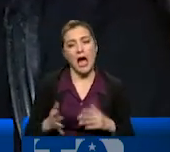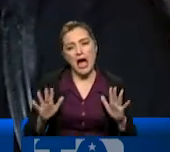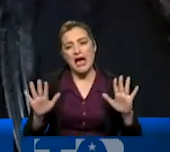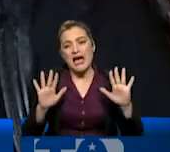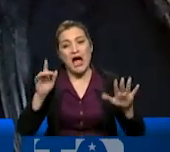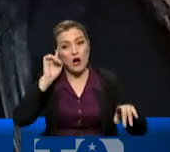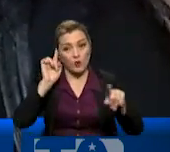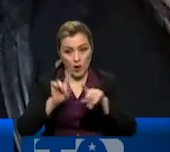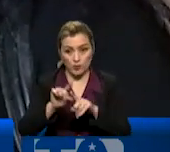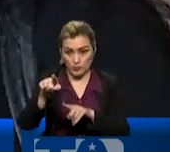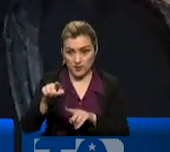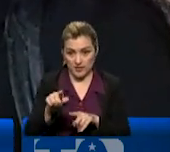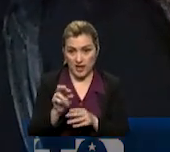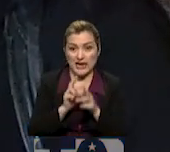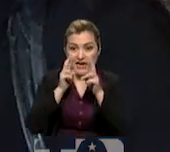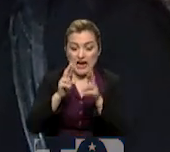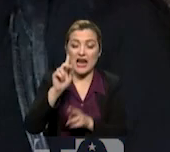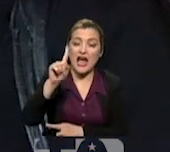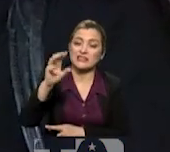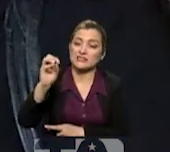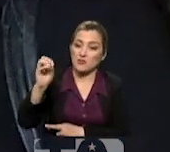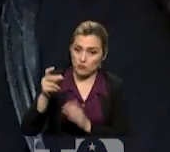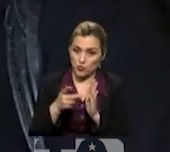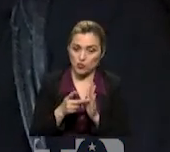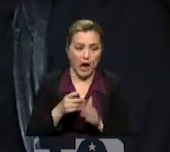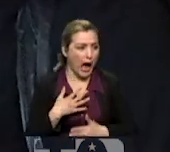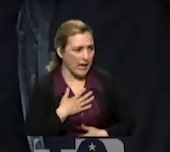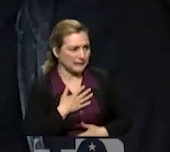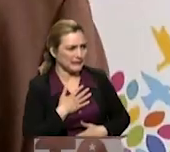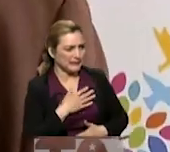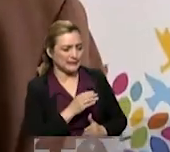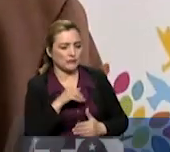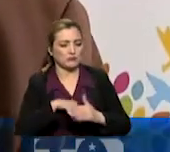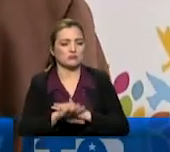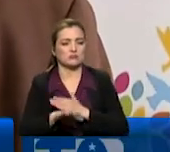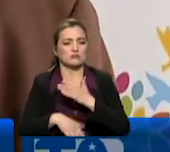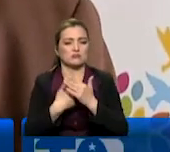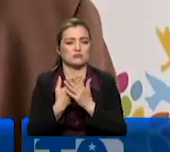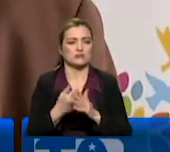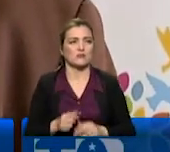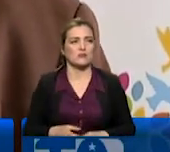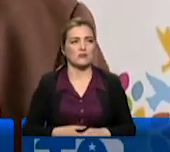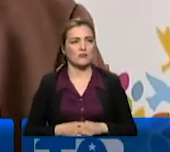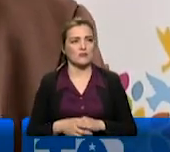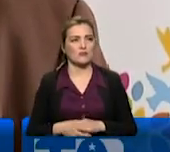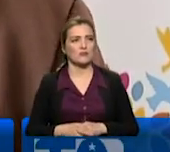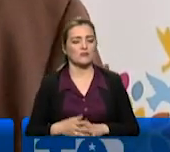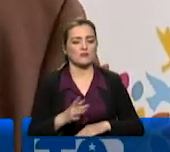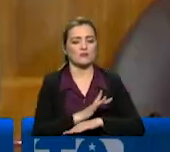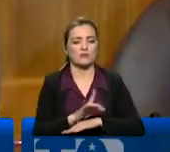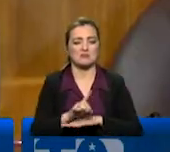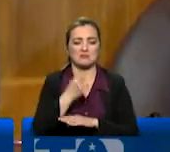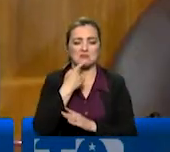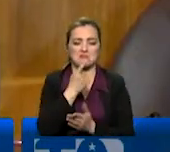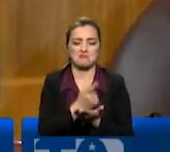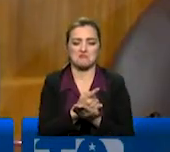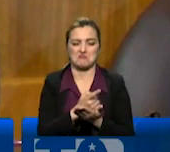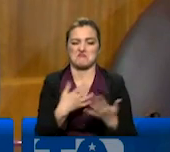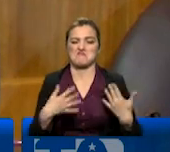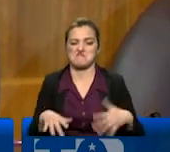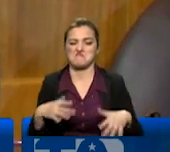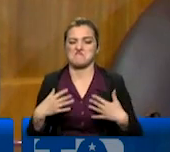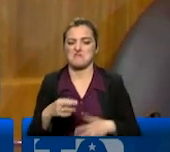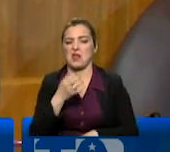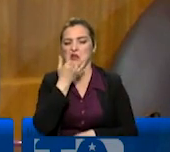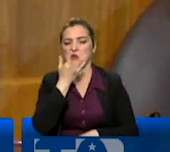salieron un acuerdo en el que les obsequiaron 100 puntos y todo el mundo entró el director de la nueva reconoce los errores cometidos y